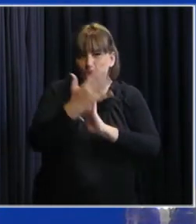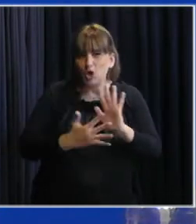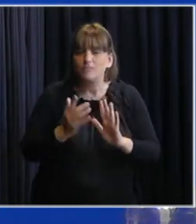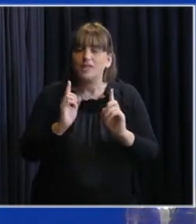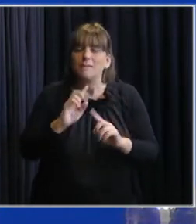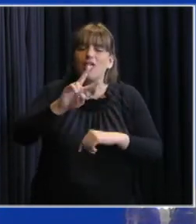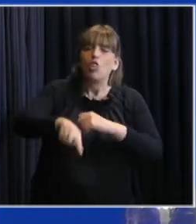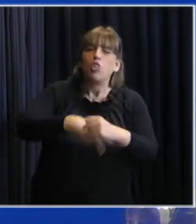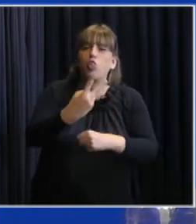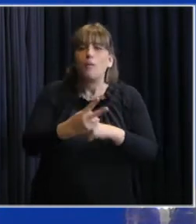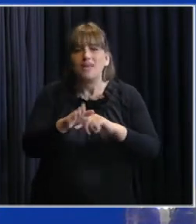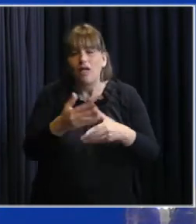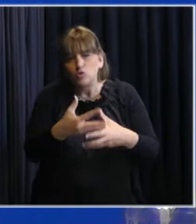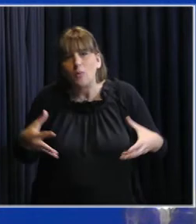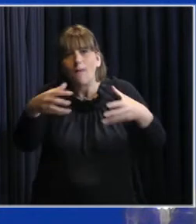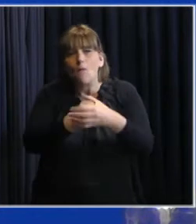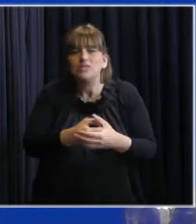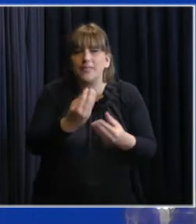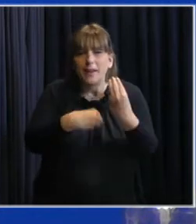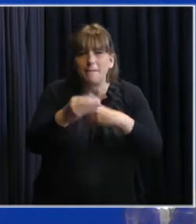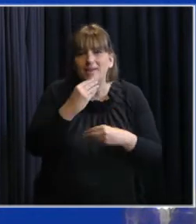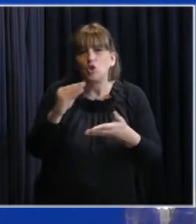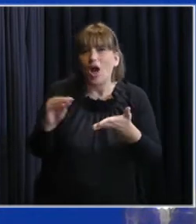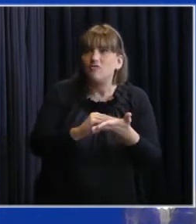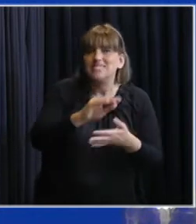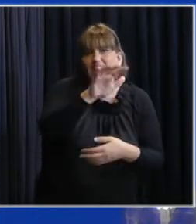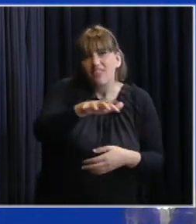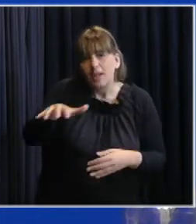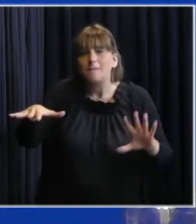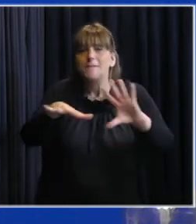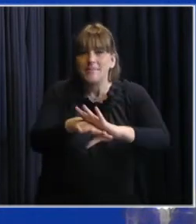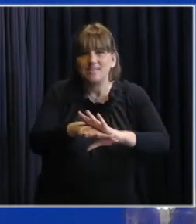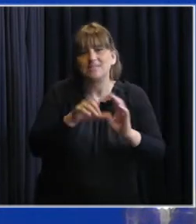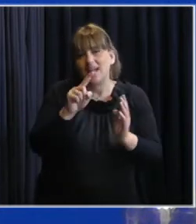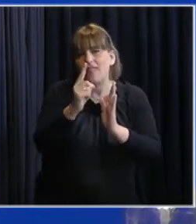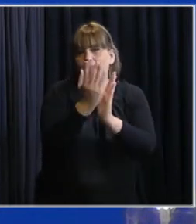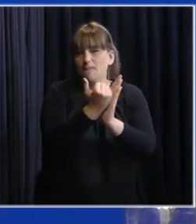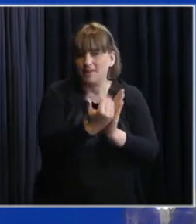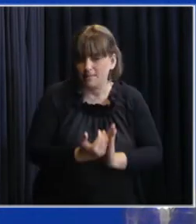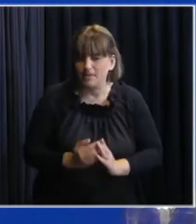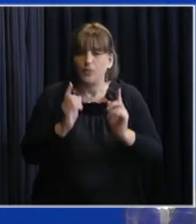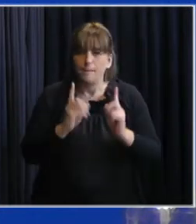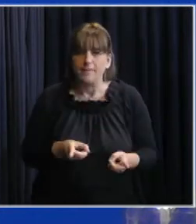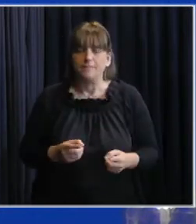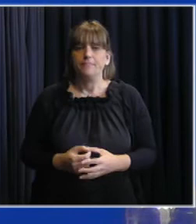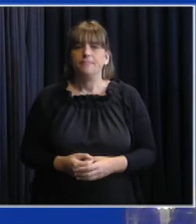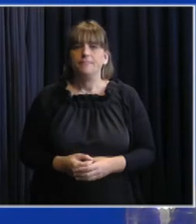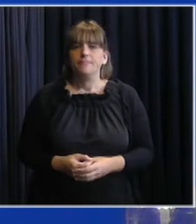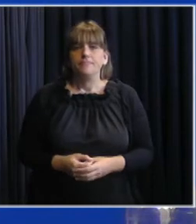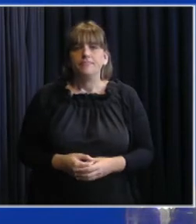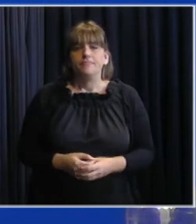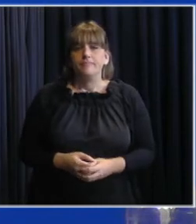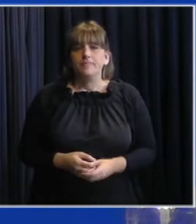hemos duplicado las canastas destinadas a las oficinas territoriales del ministerio desarrollo social que también están en el interior del país